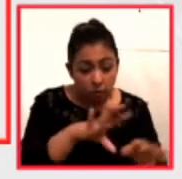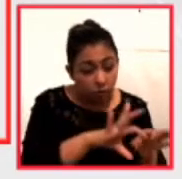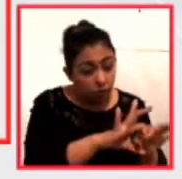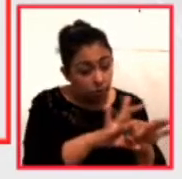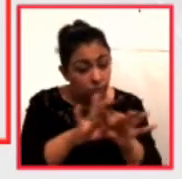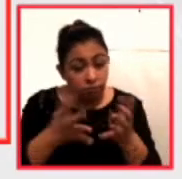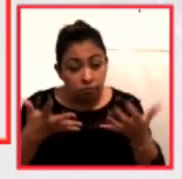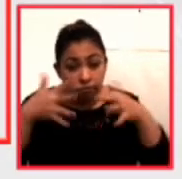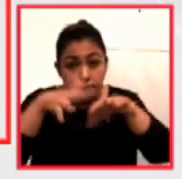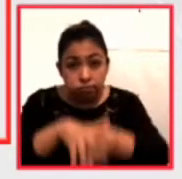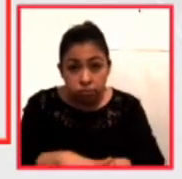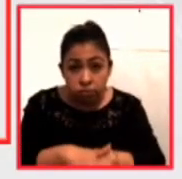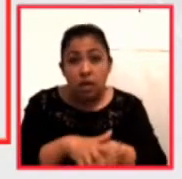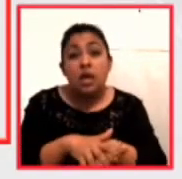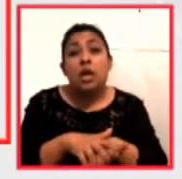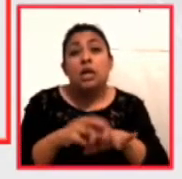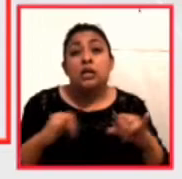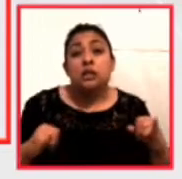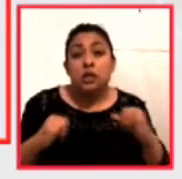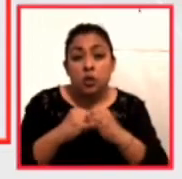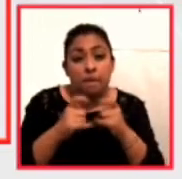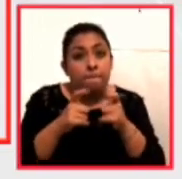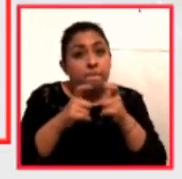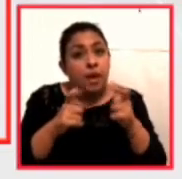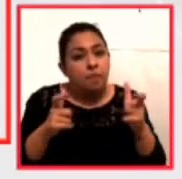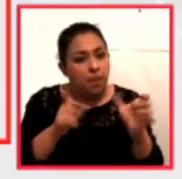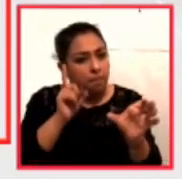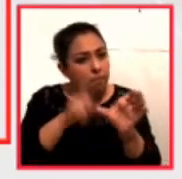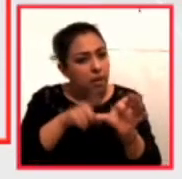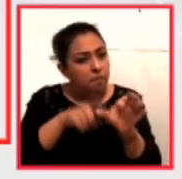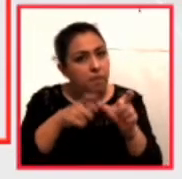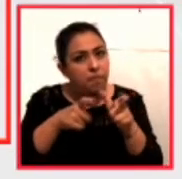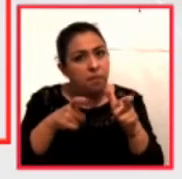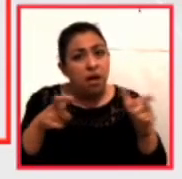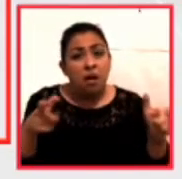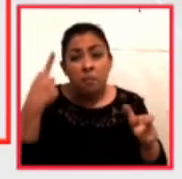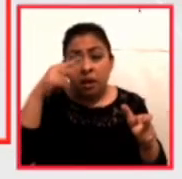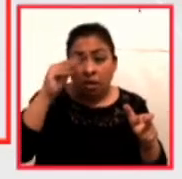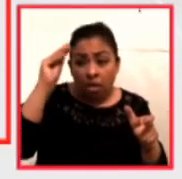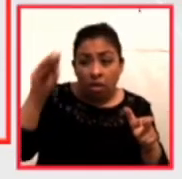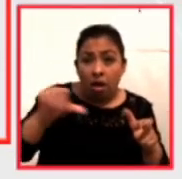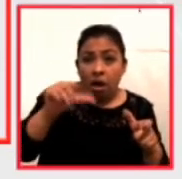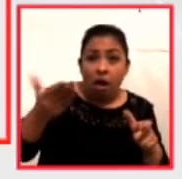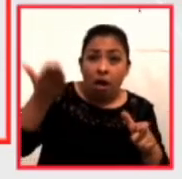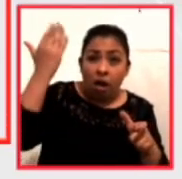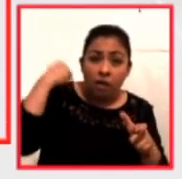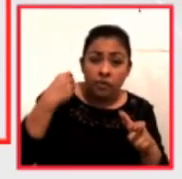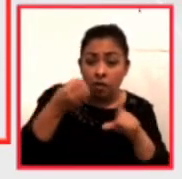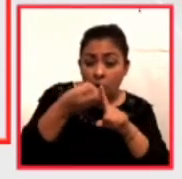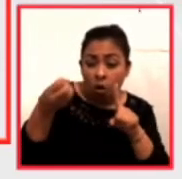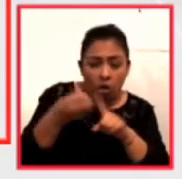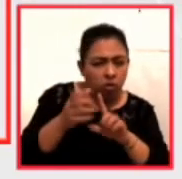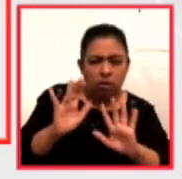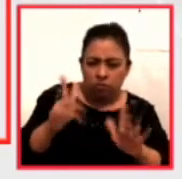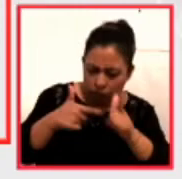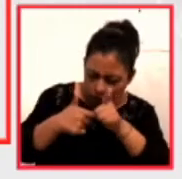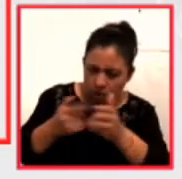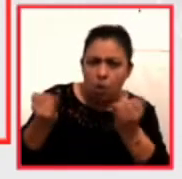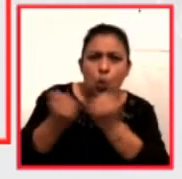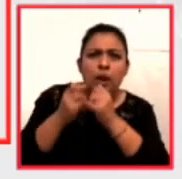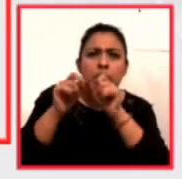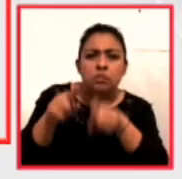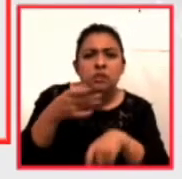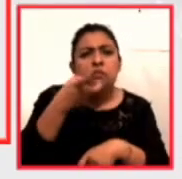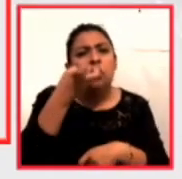institucional internacional que se acrecenta, que se incrementa, pero que no se abandona las viejas estructuras que son en todo caso lo que